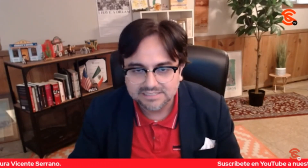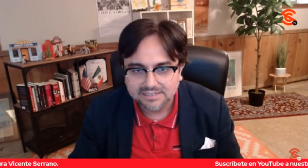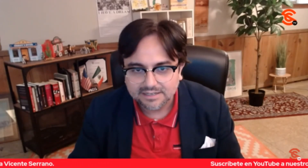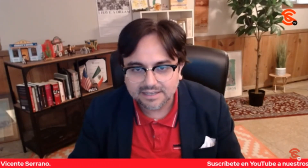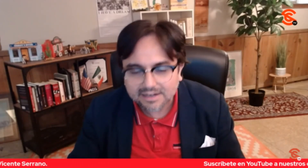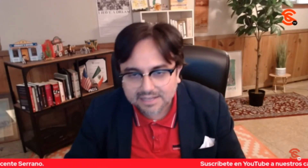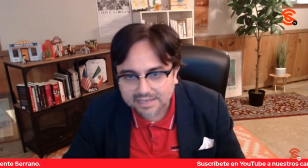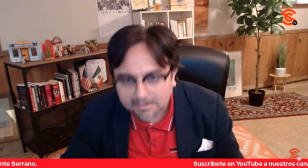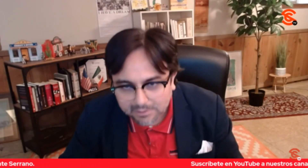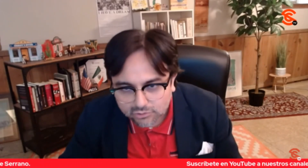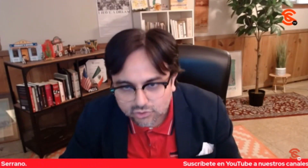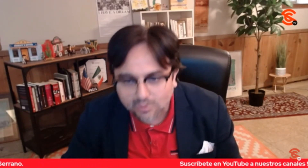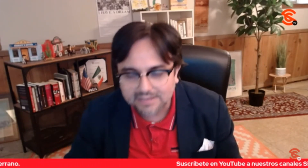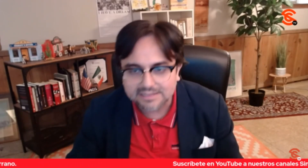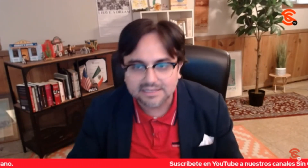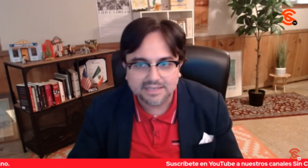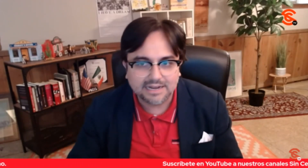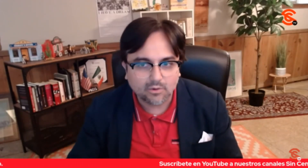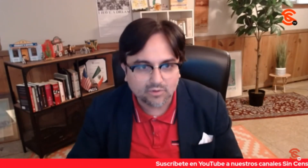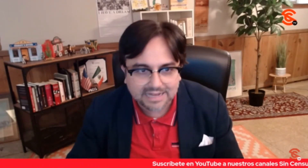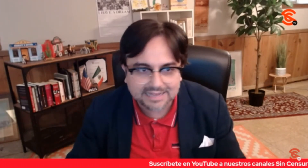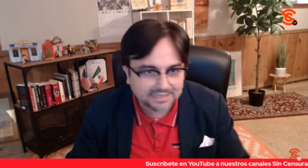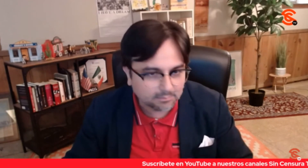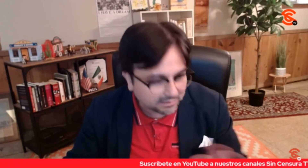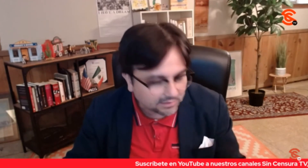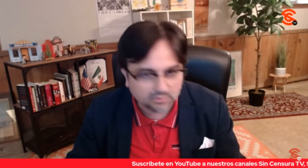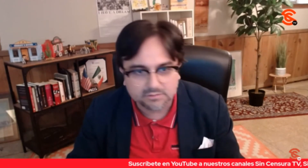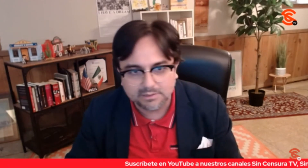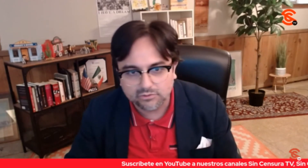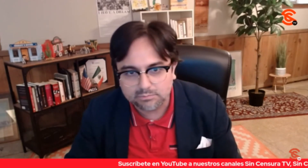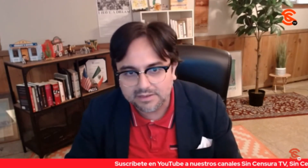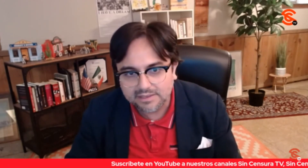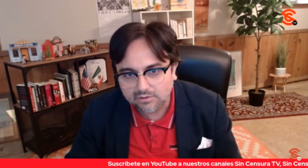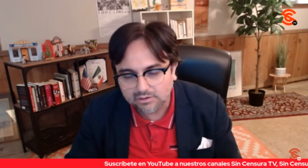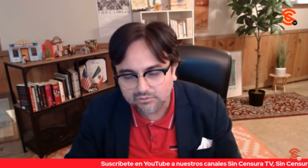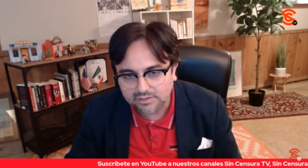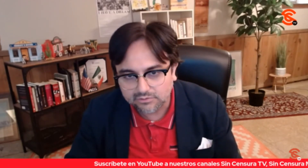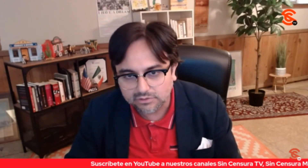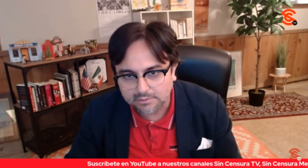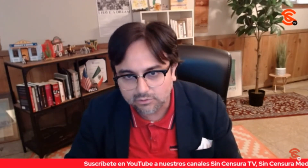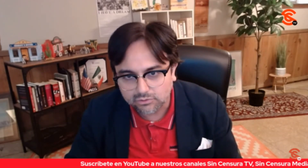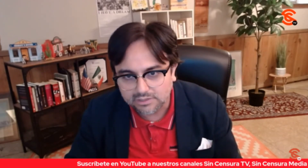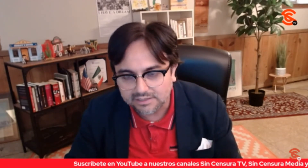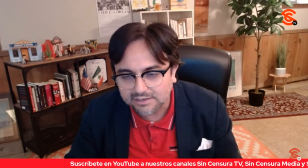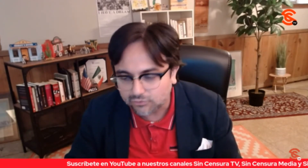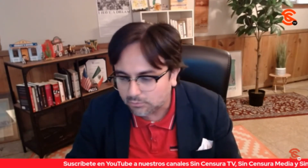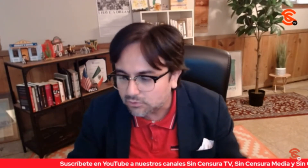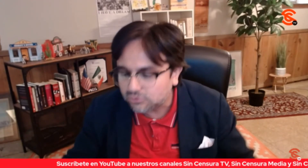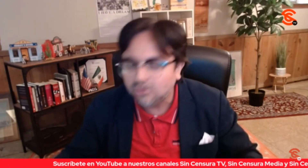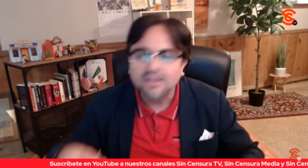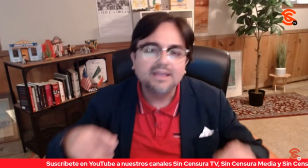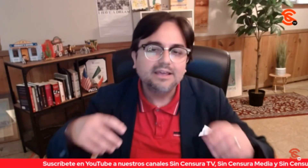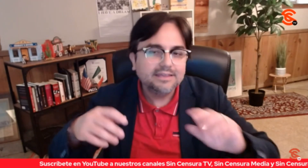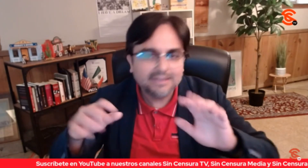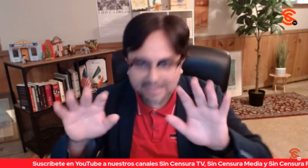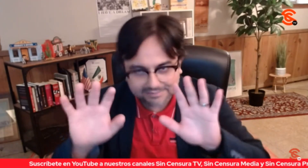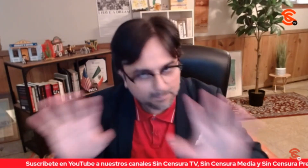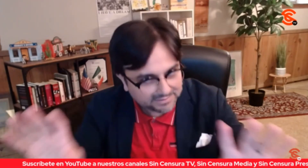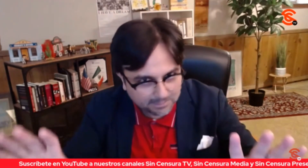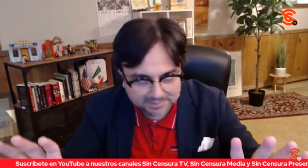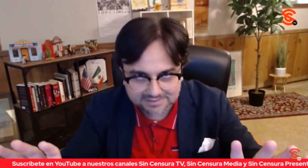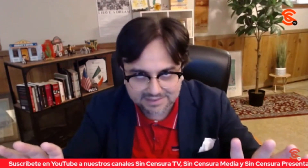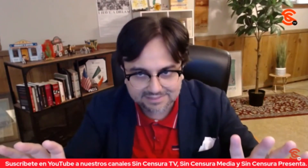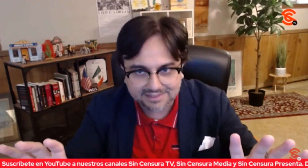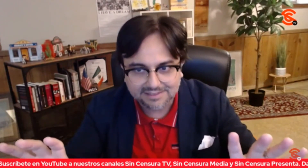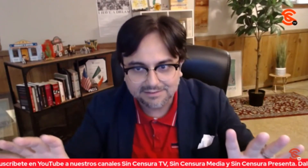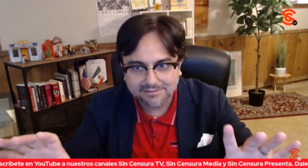¿no? Que Enrique Galván Ochoa detalla en la jornada que México desplazó a España con los ingresos de valor total de ingreso bruto, y así